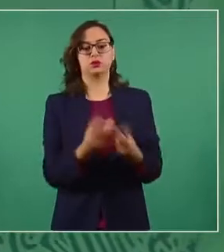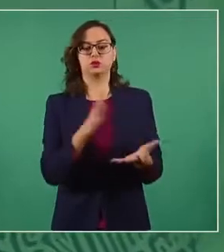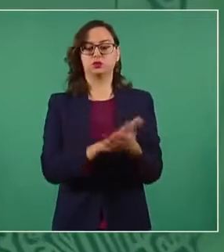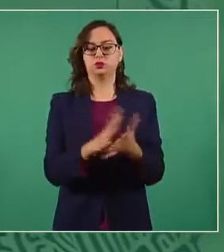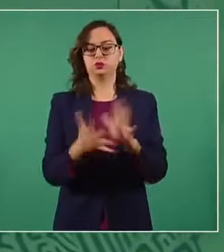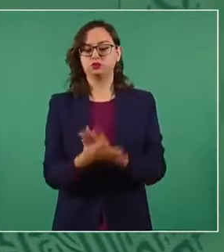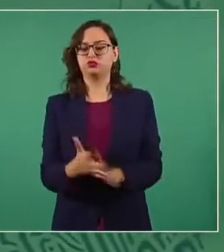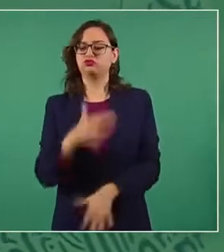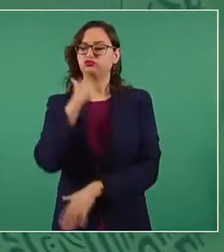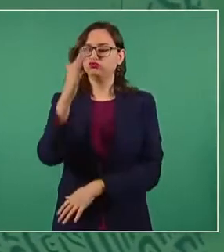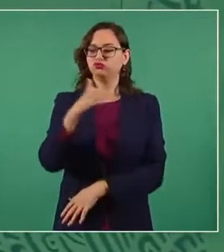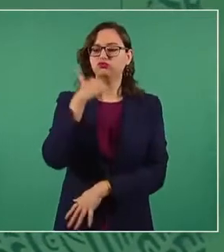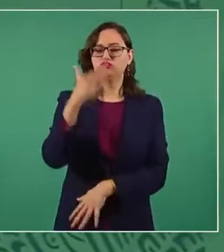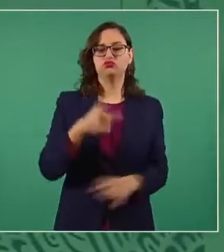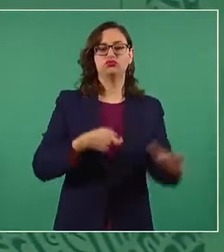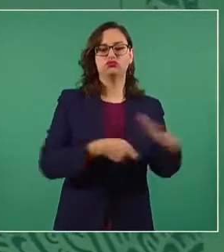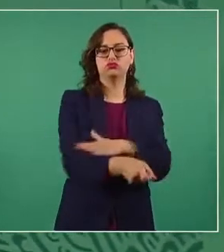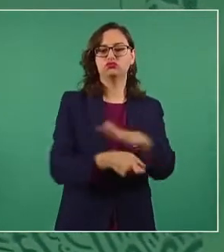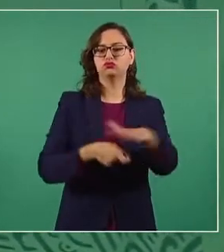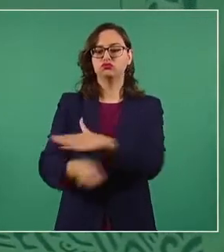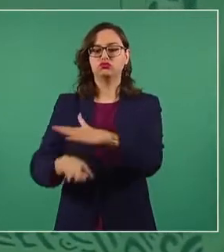daban sobornos, moches,